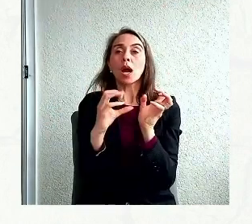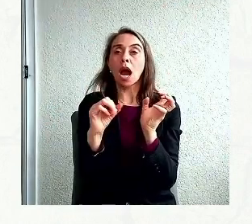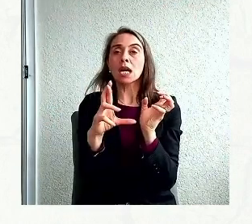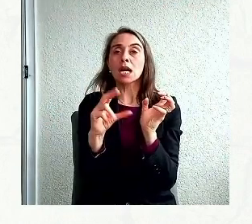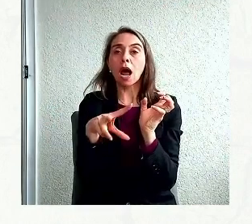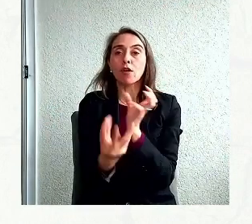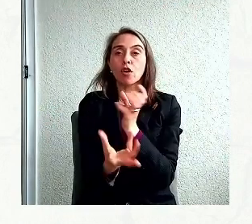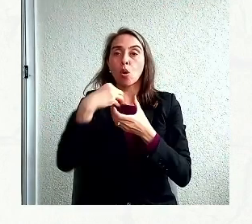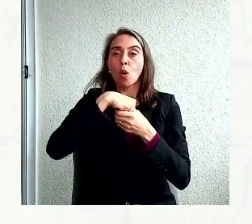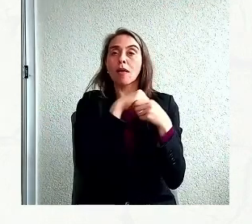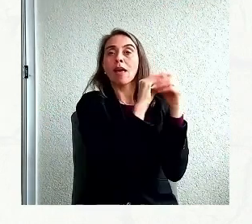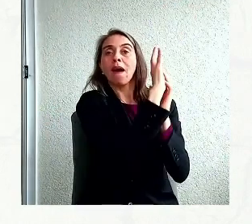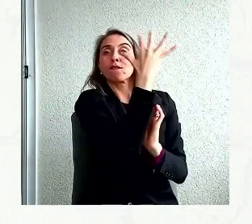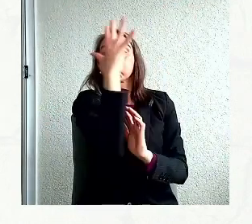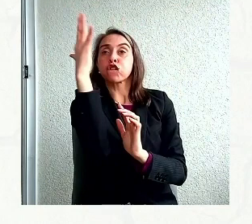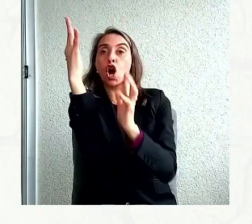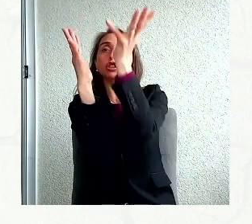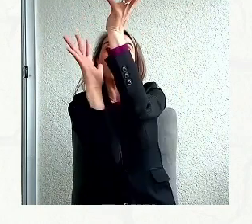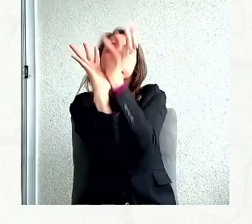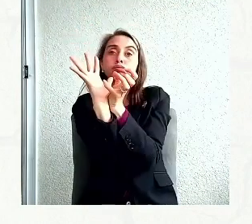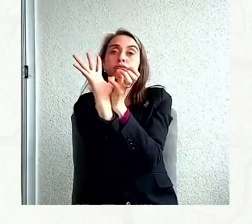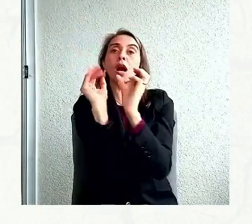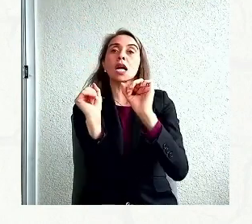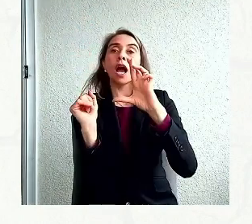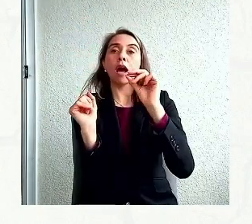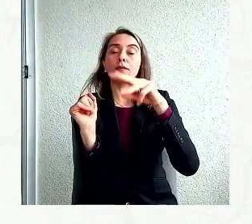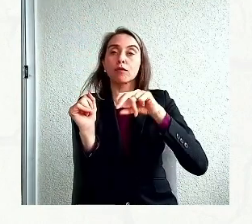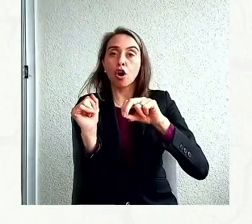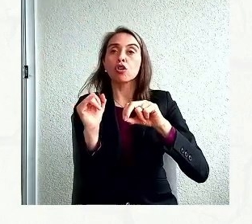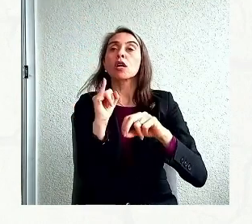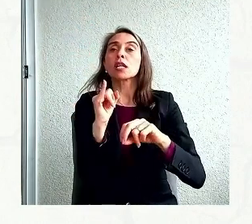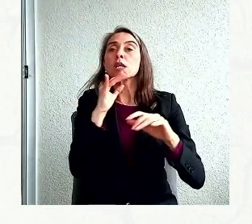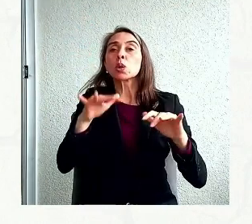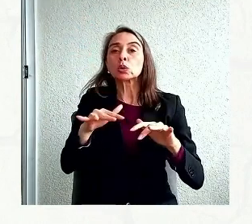bosques, cierros. Y finalmente, energía nuclear.